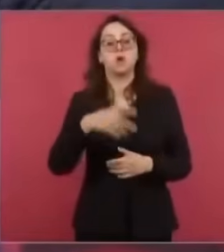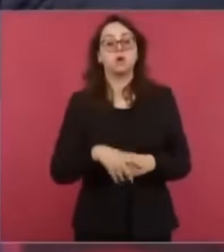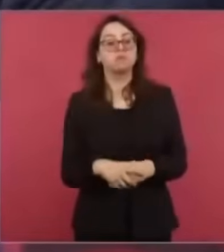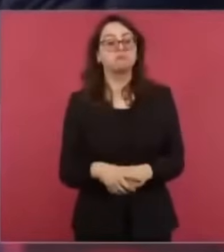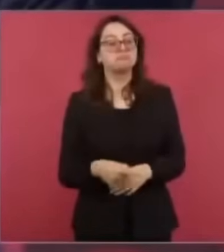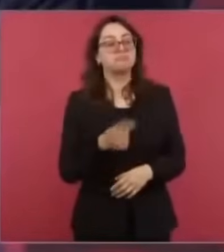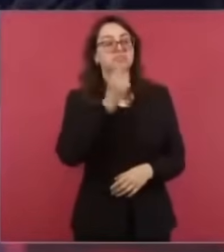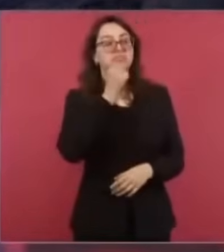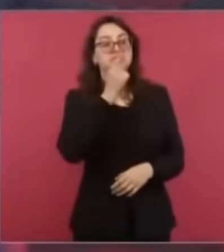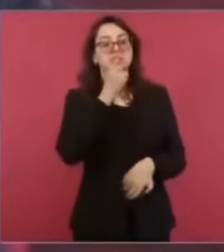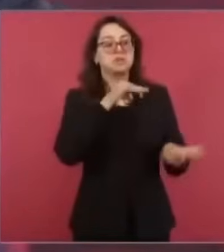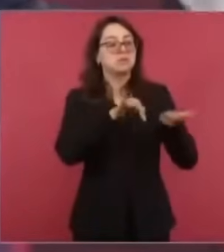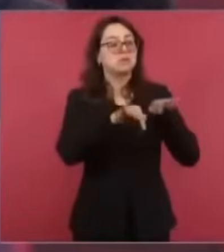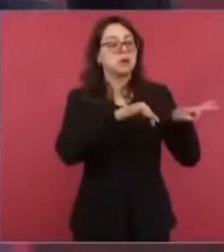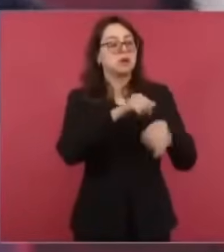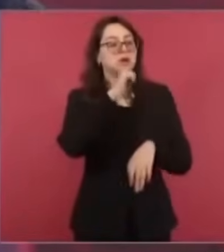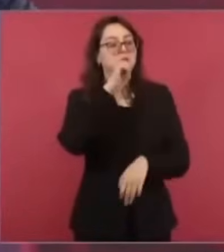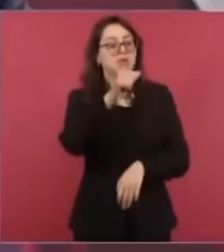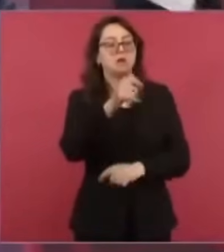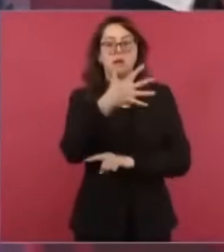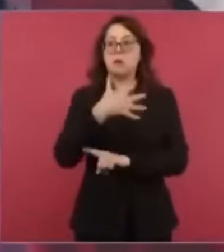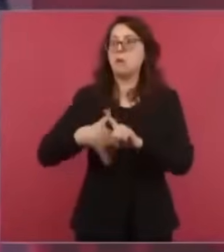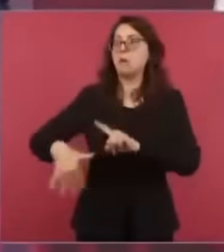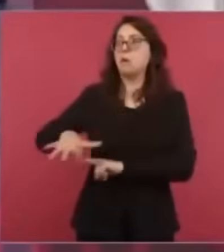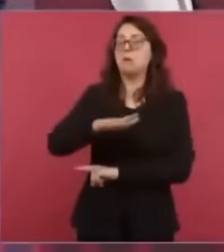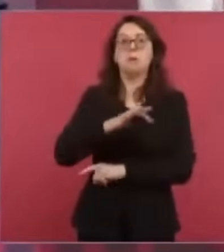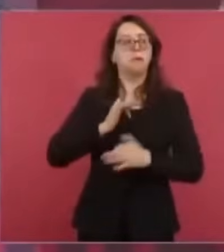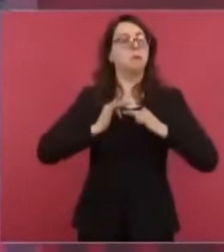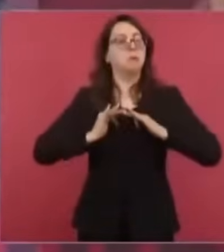cambios. Ahora que dicen,